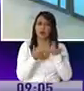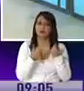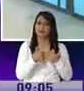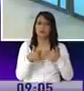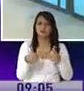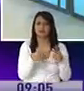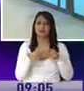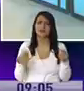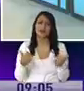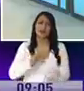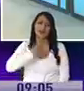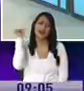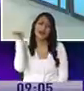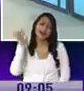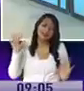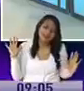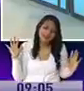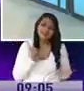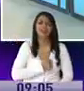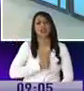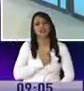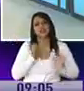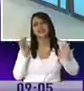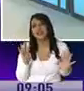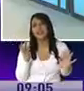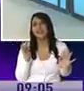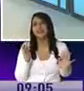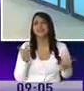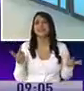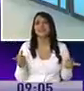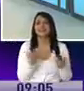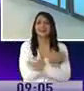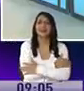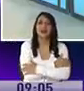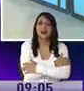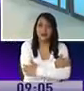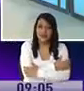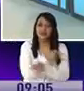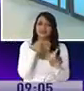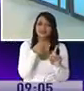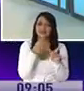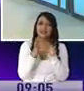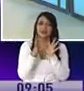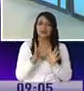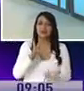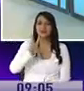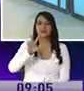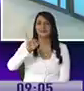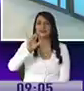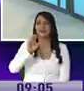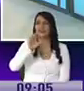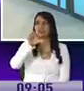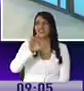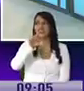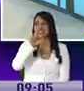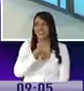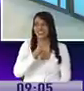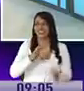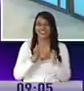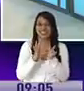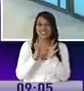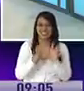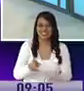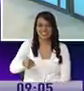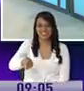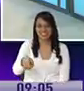ganamos vio les ganamos no hay nada que hacer hay que darle un abrazo a Violeta González nuestra compañera de la red albavisión a esta